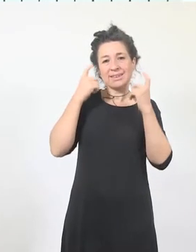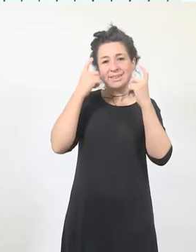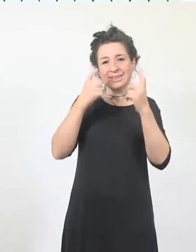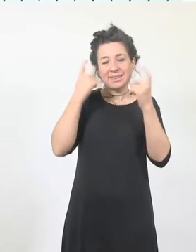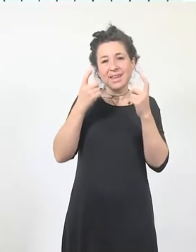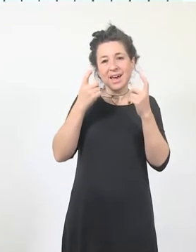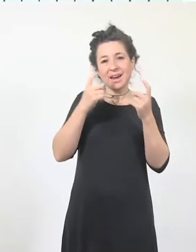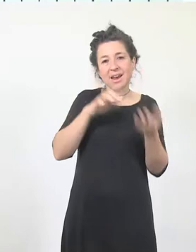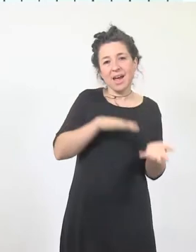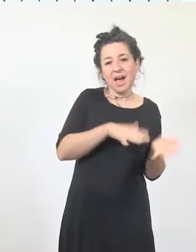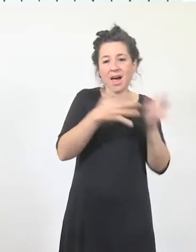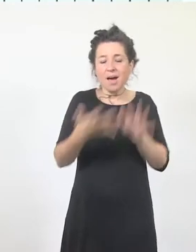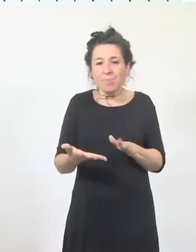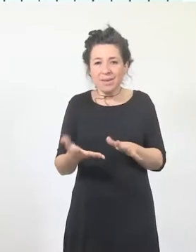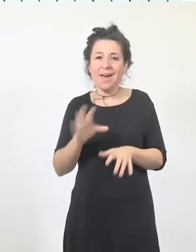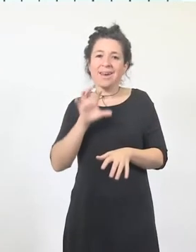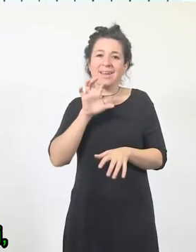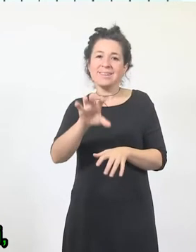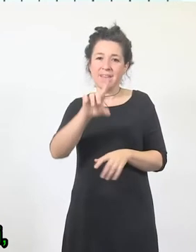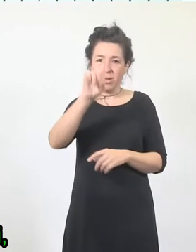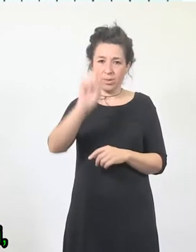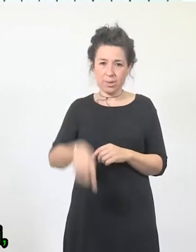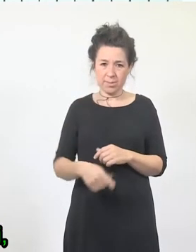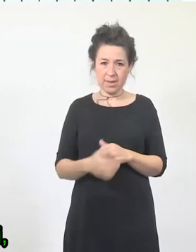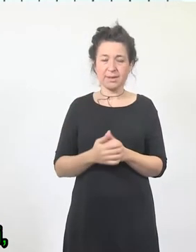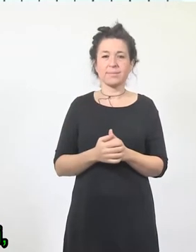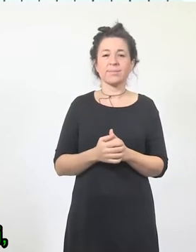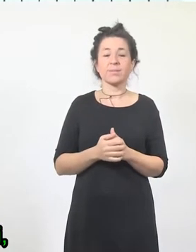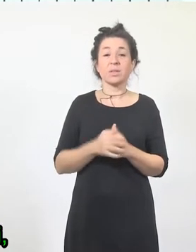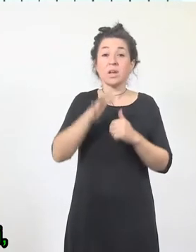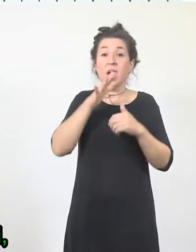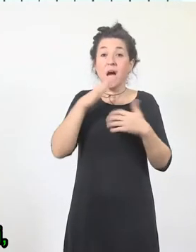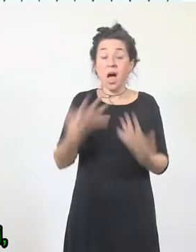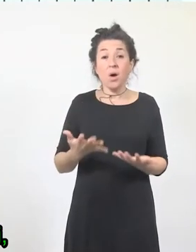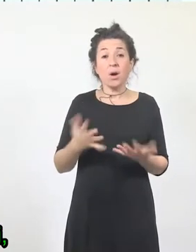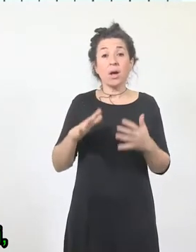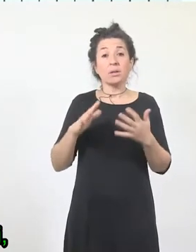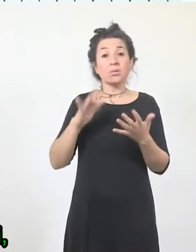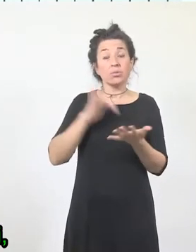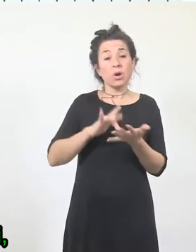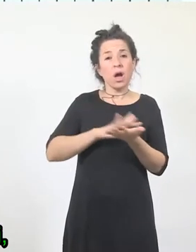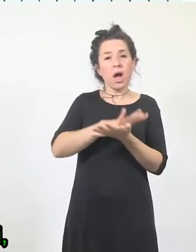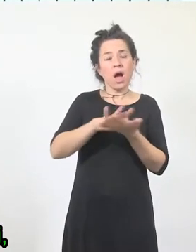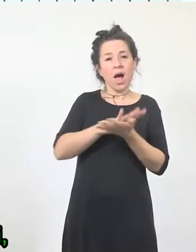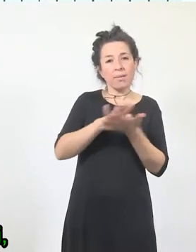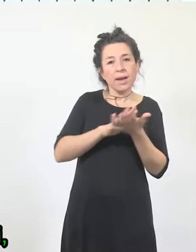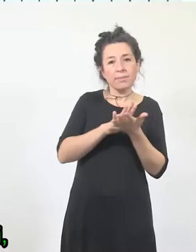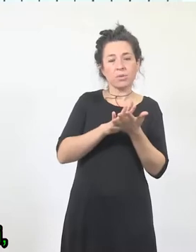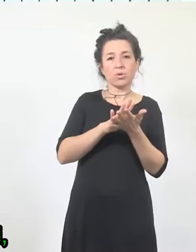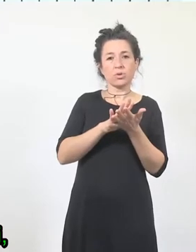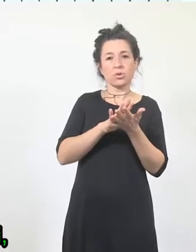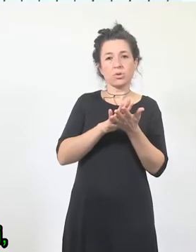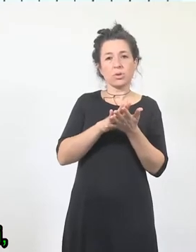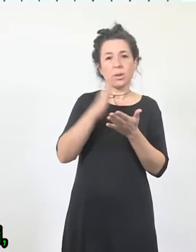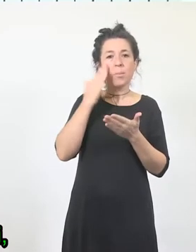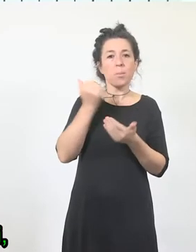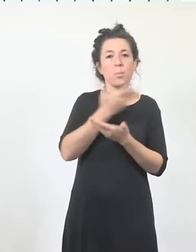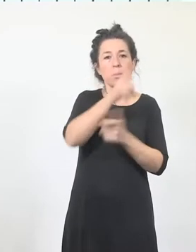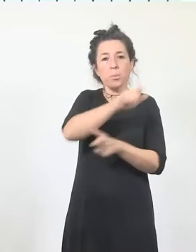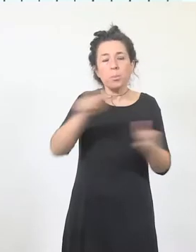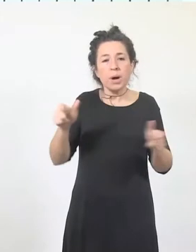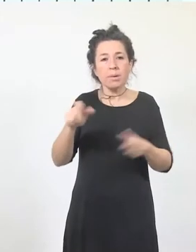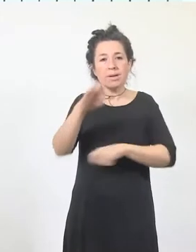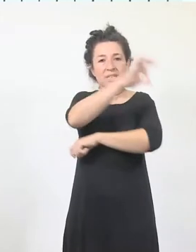aplicarla también a nivel del Estado. Yo creo que ahora, cuando hablamos del Frente Polisario, de la población